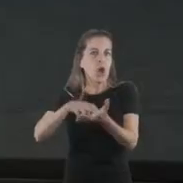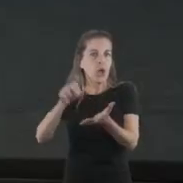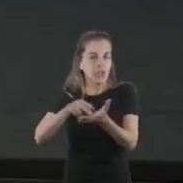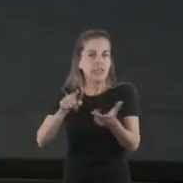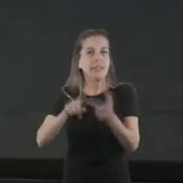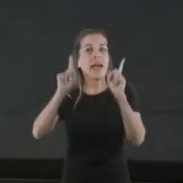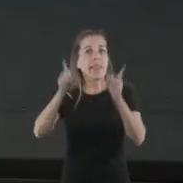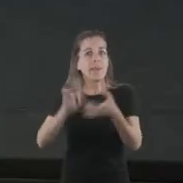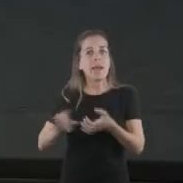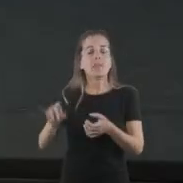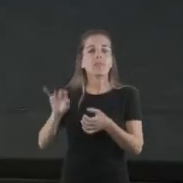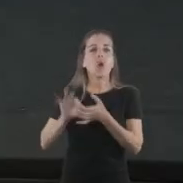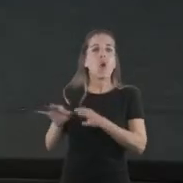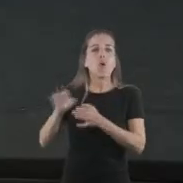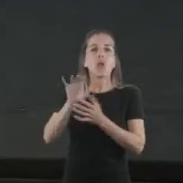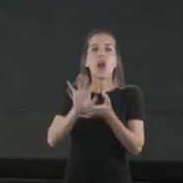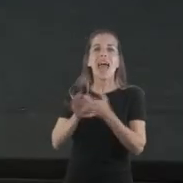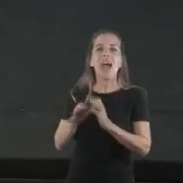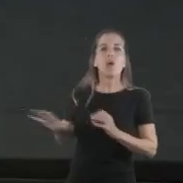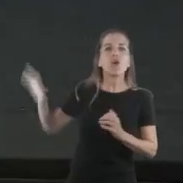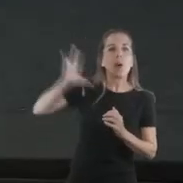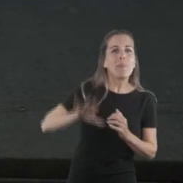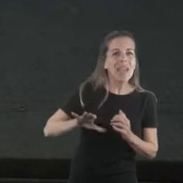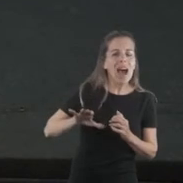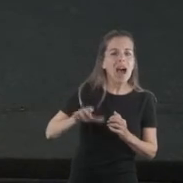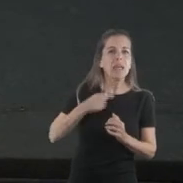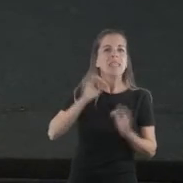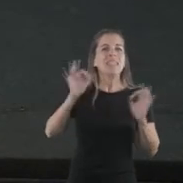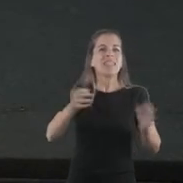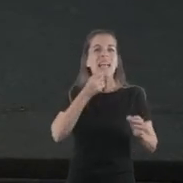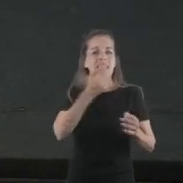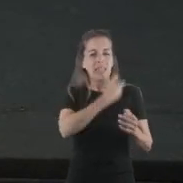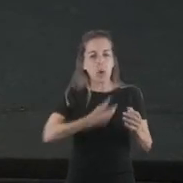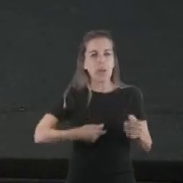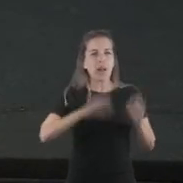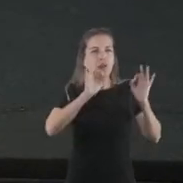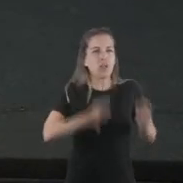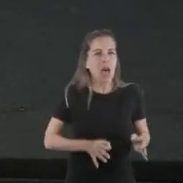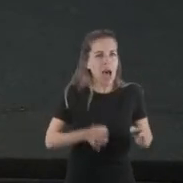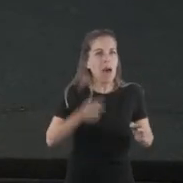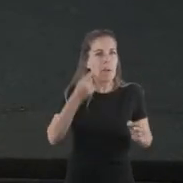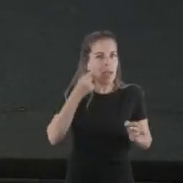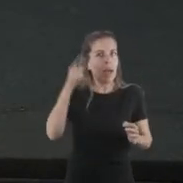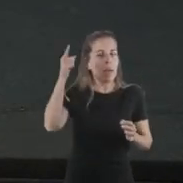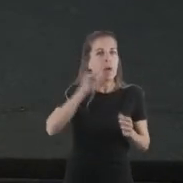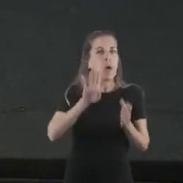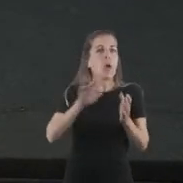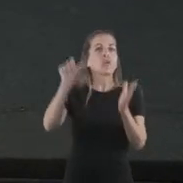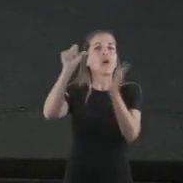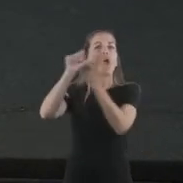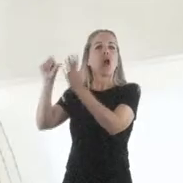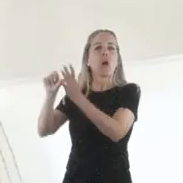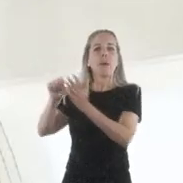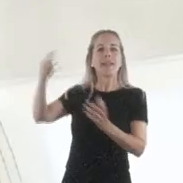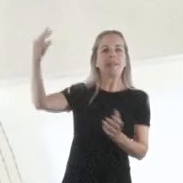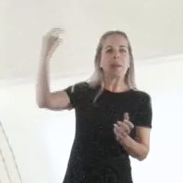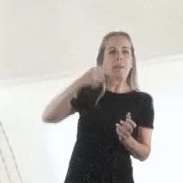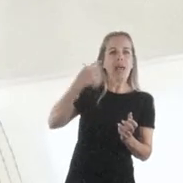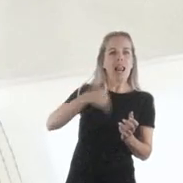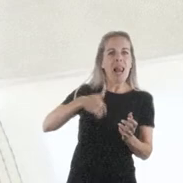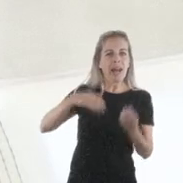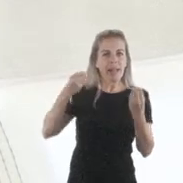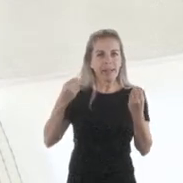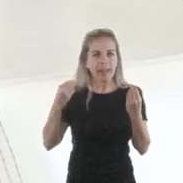Unión Europea. Quiero saber si el gobierno toma nota de esa incomodidad o de esa evaluación que se hace afuera de